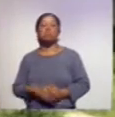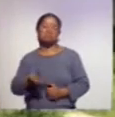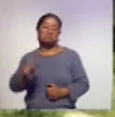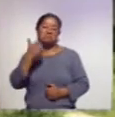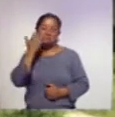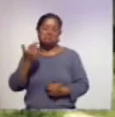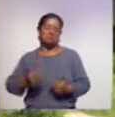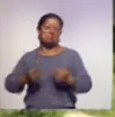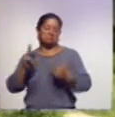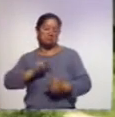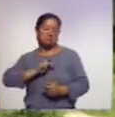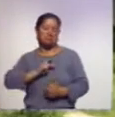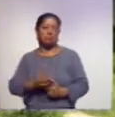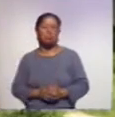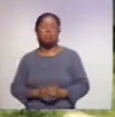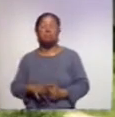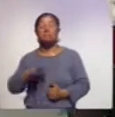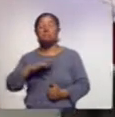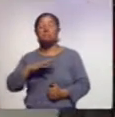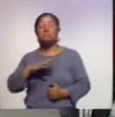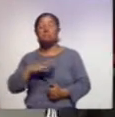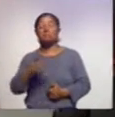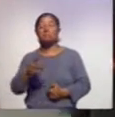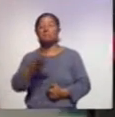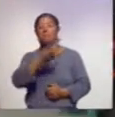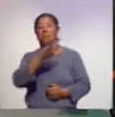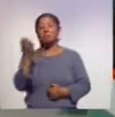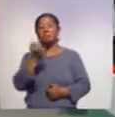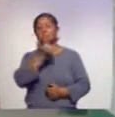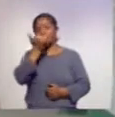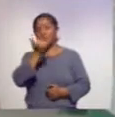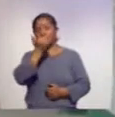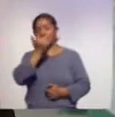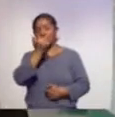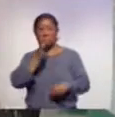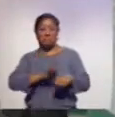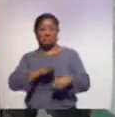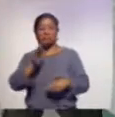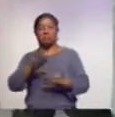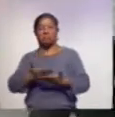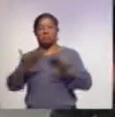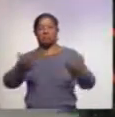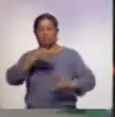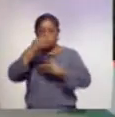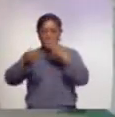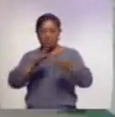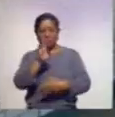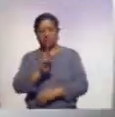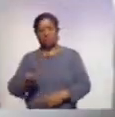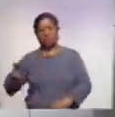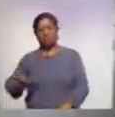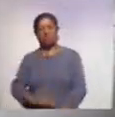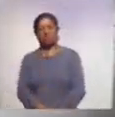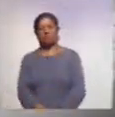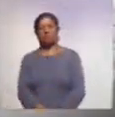Este plantel cuenta con una matrícula de más de 300 alumnos. Ahora noticias, Belén Rodríguez.